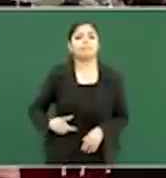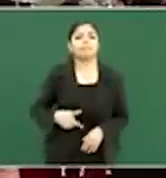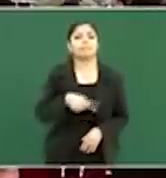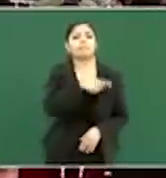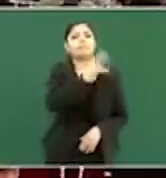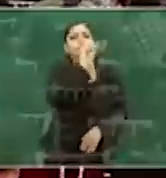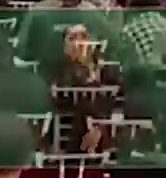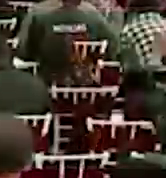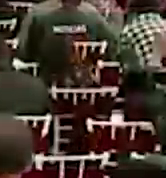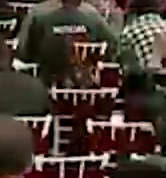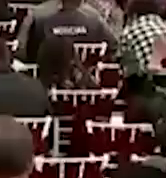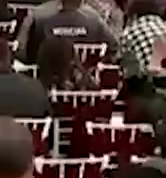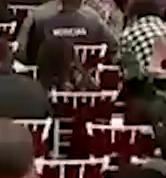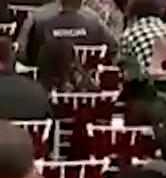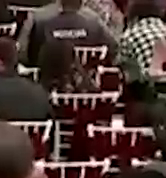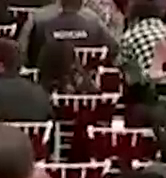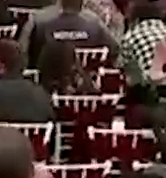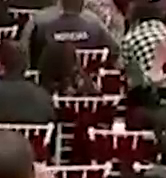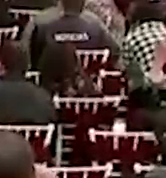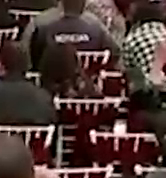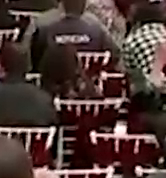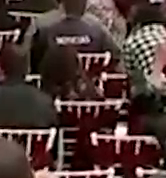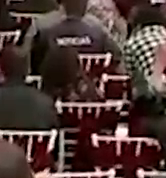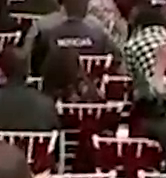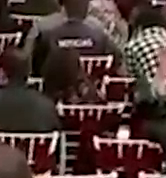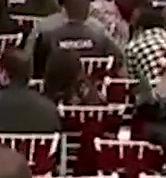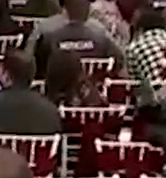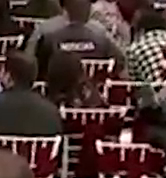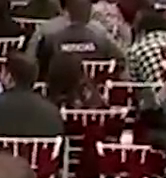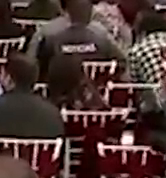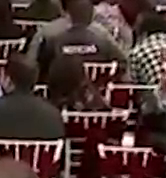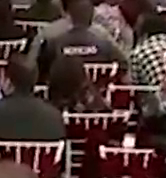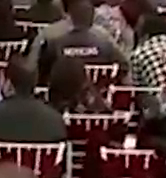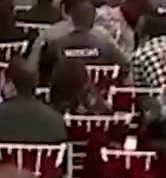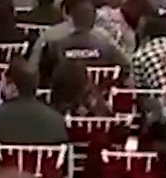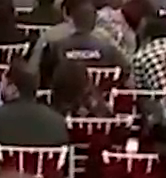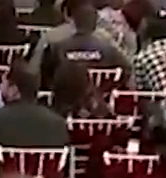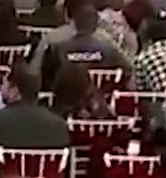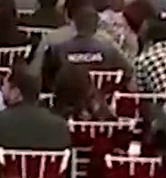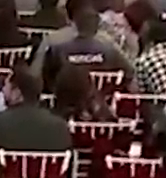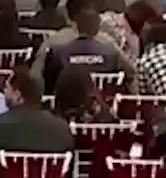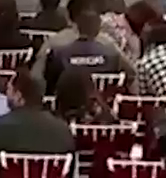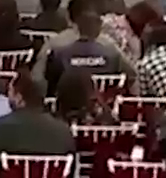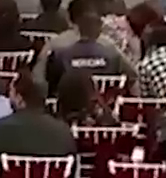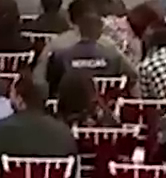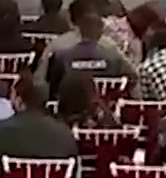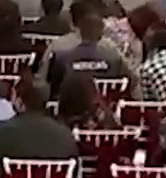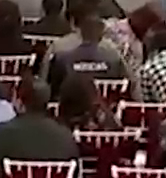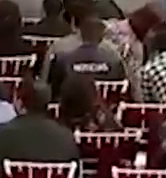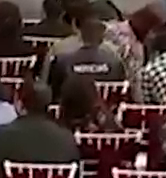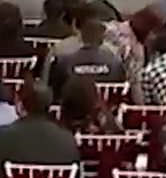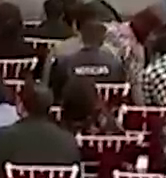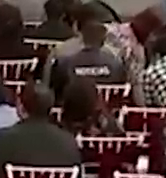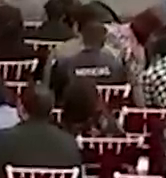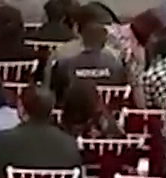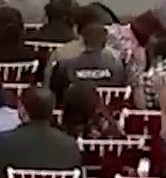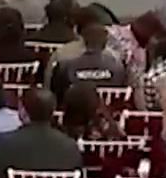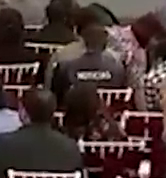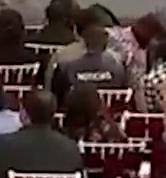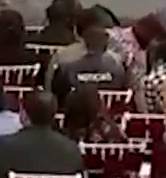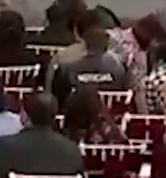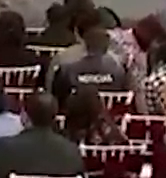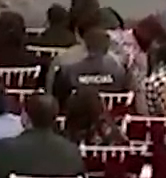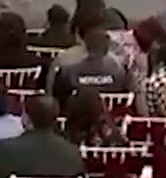enteraba. Pues no, ¿no? Si el presidente lo autoriza,